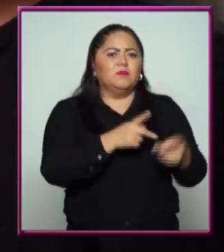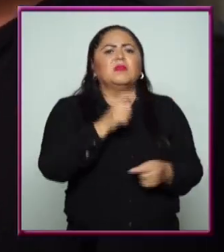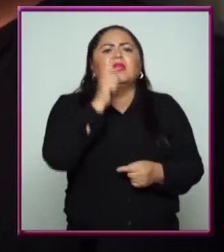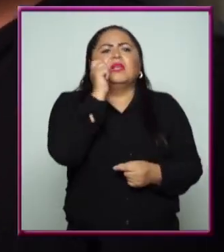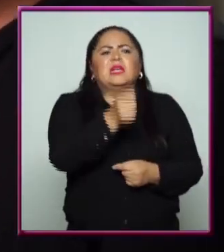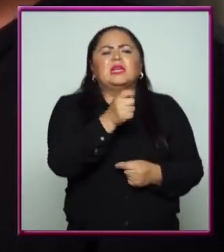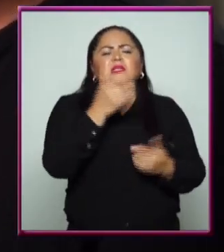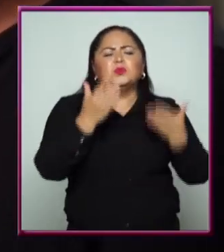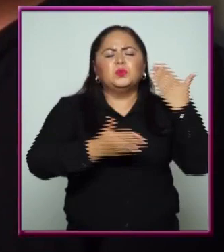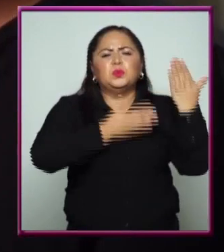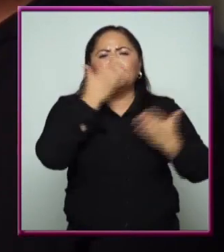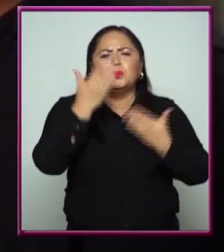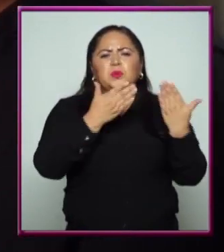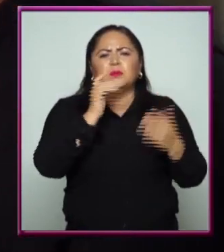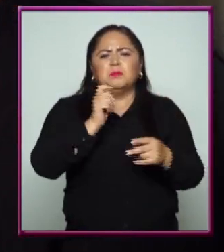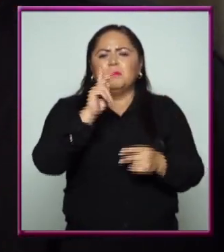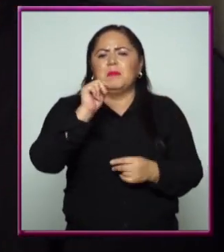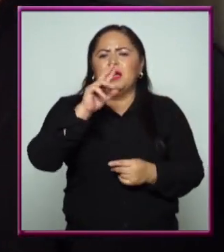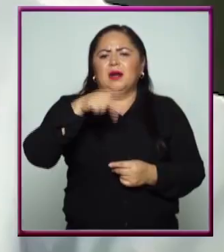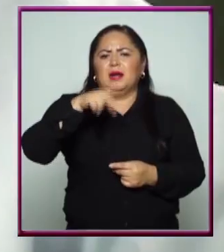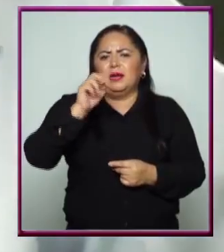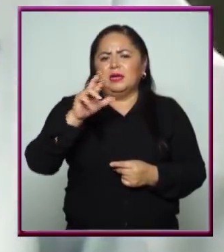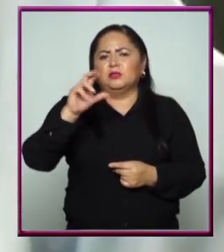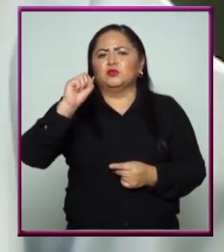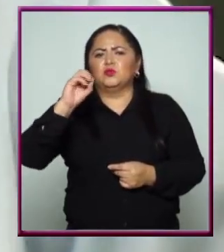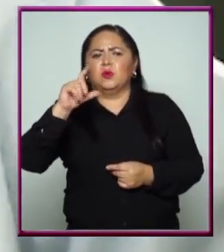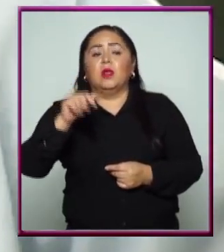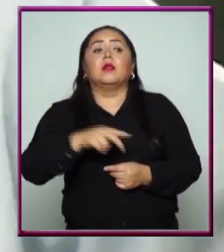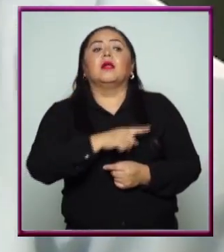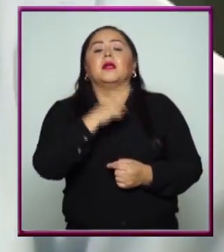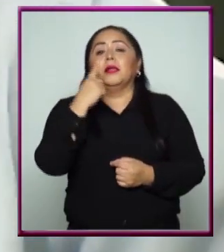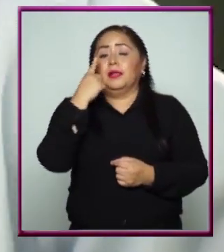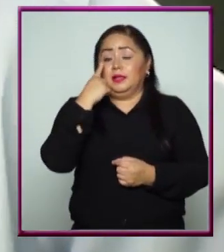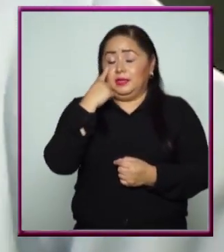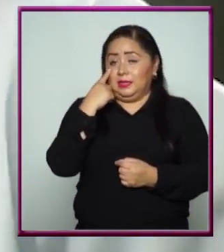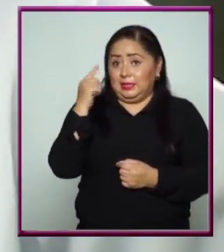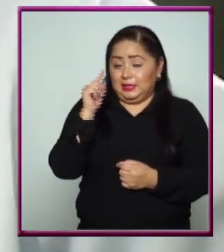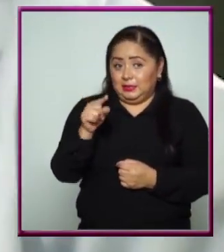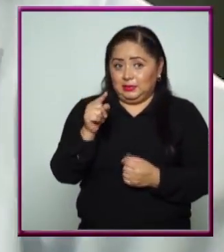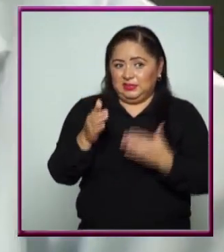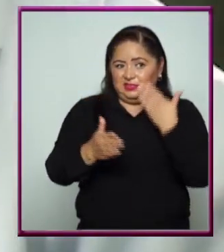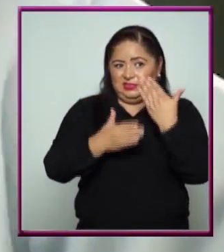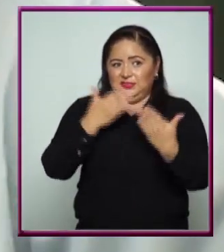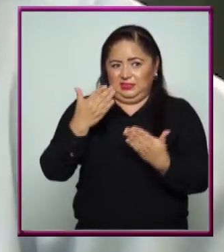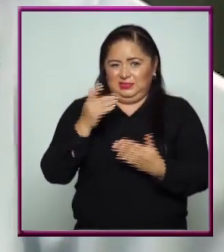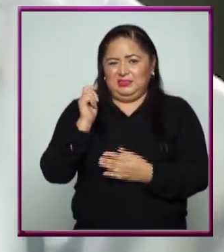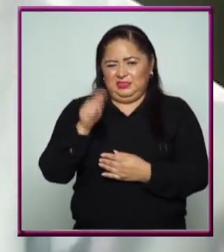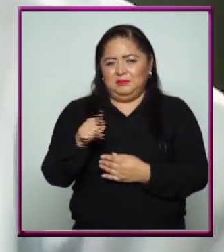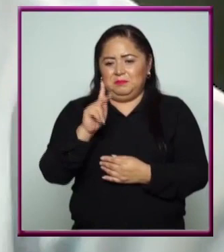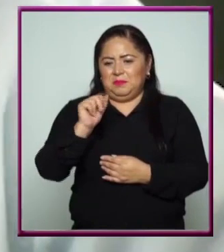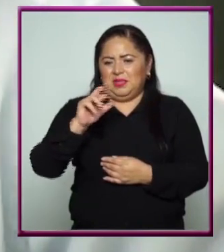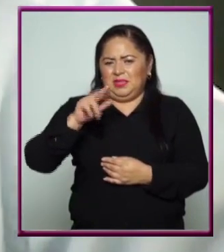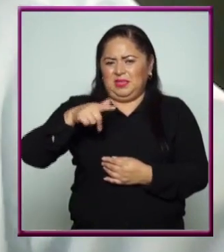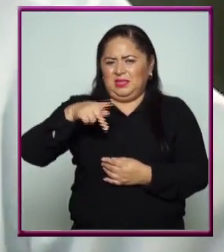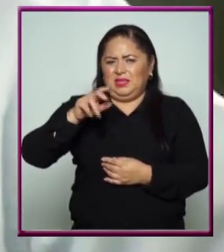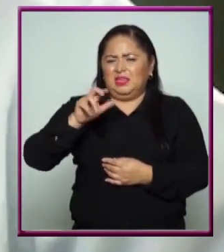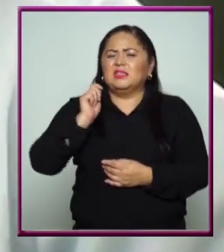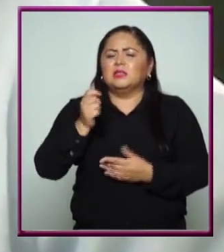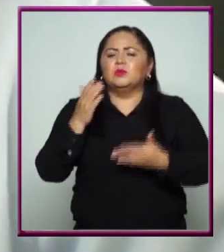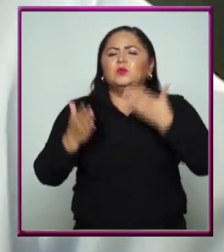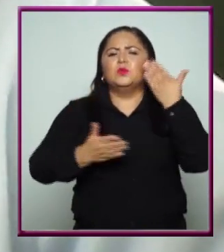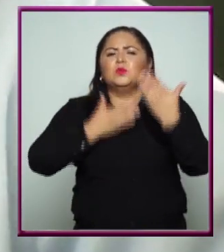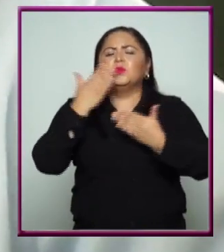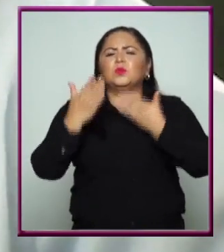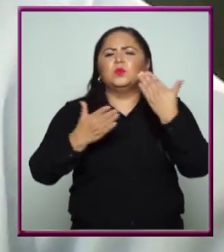¿Qué estudia la Parker Solar Probe? La Parker Solar Probe o sonda Parker